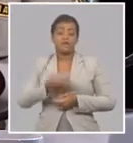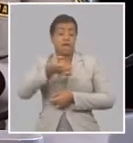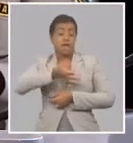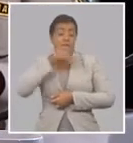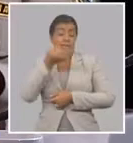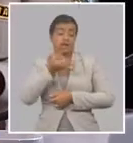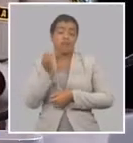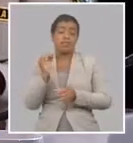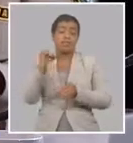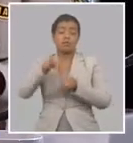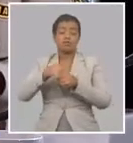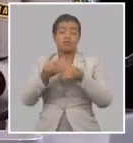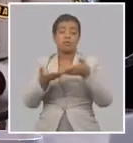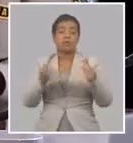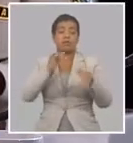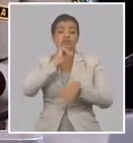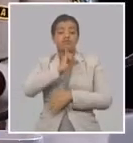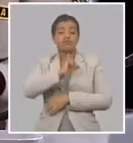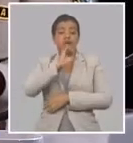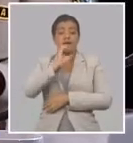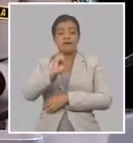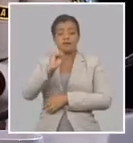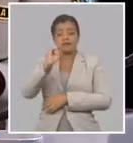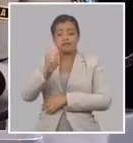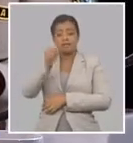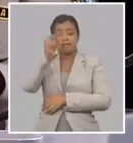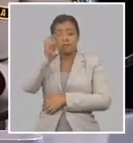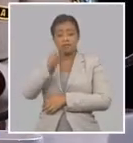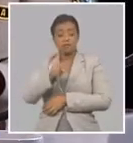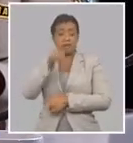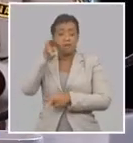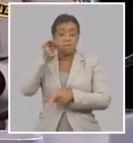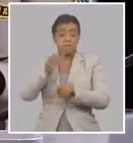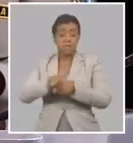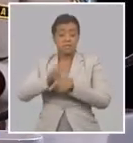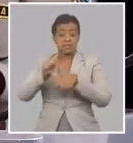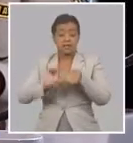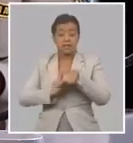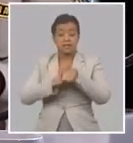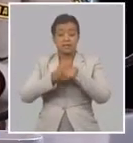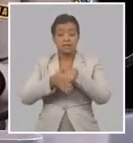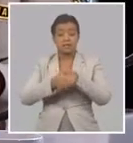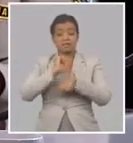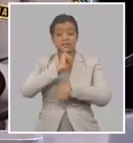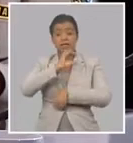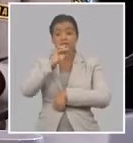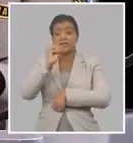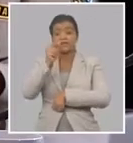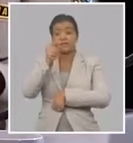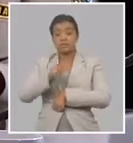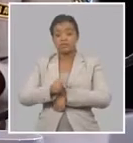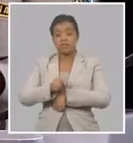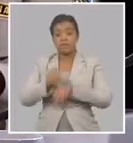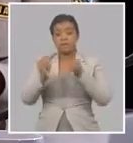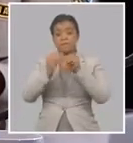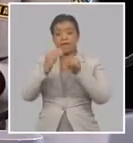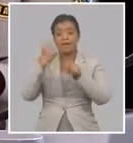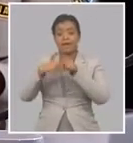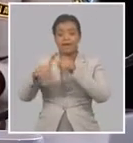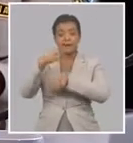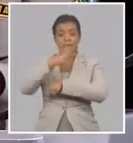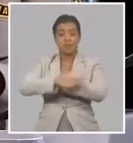dentro de los más de 600 casos que hemos tenido en el país que empezó a la pandemia que han tenido su fuente infección en el exterior